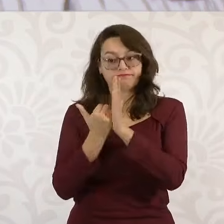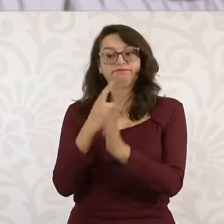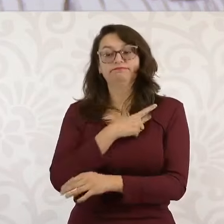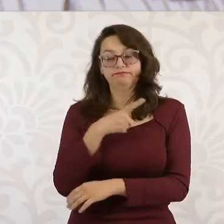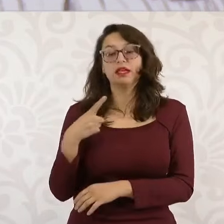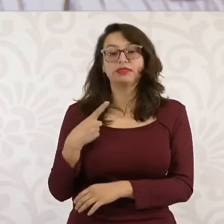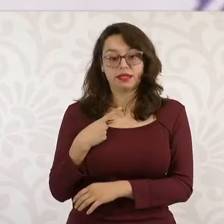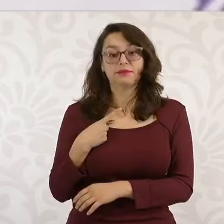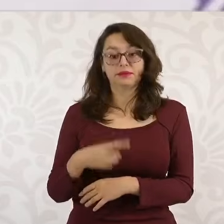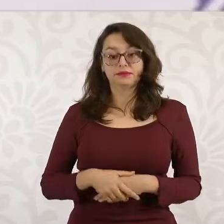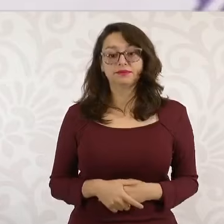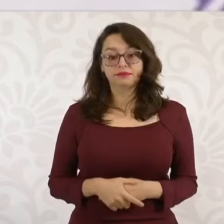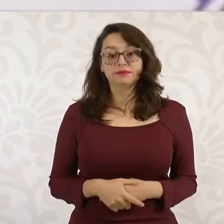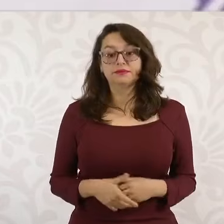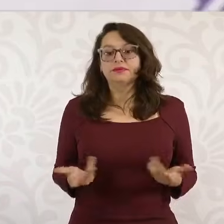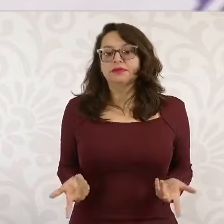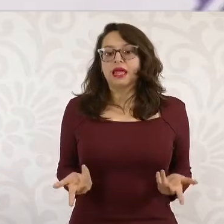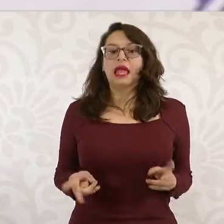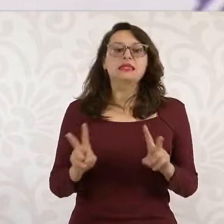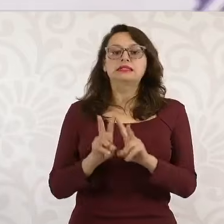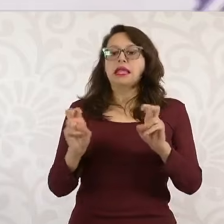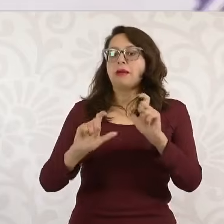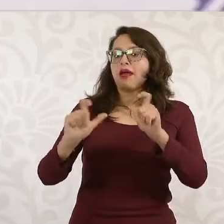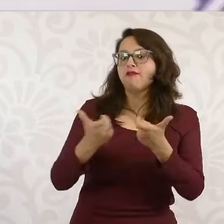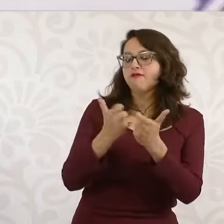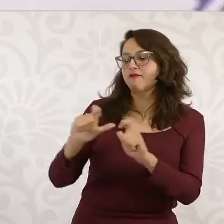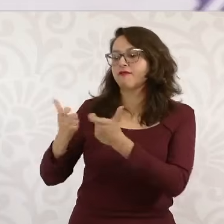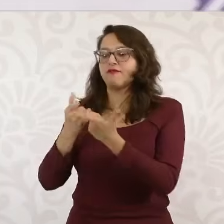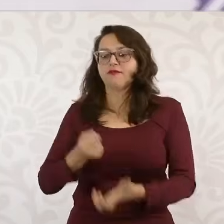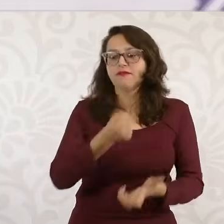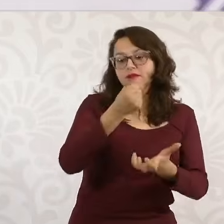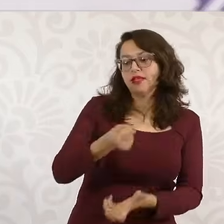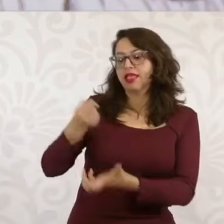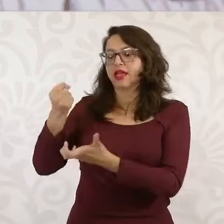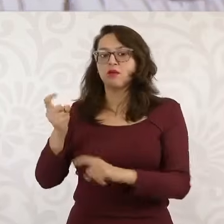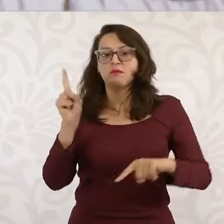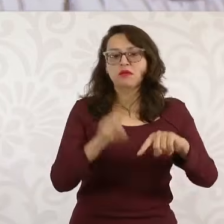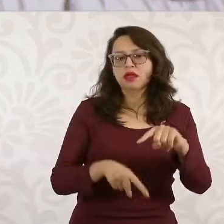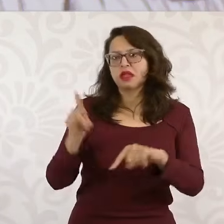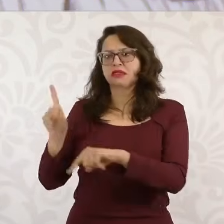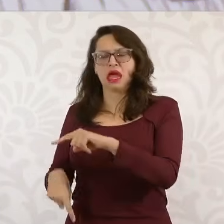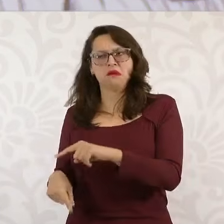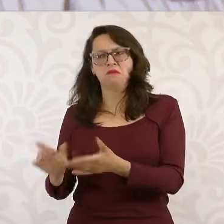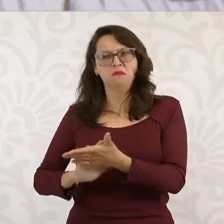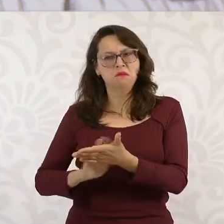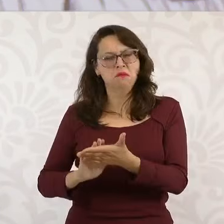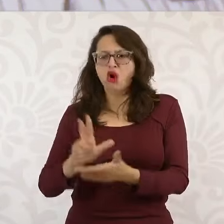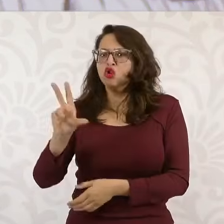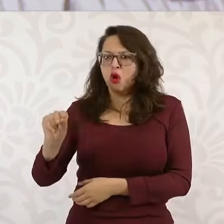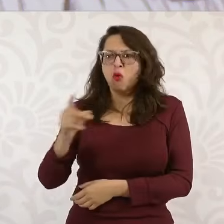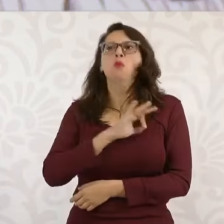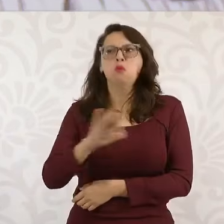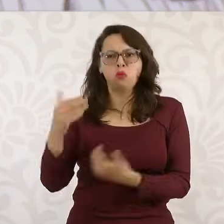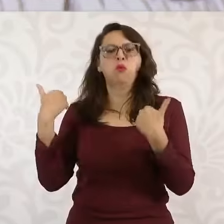y no está directamente en la reforma la desaparición de esos fideicomisos, se puede incorporar, pero lo